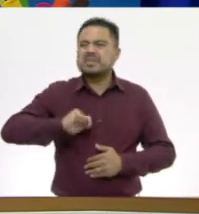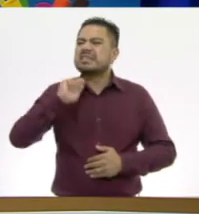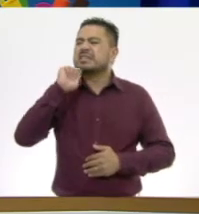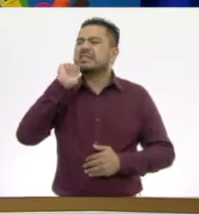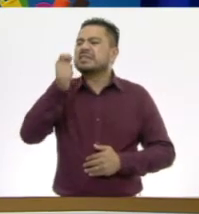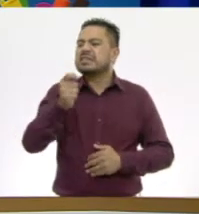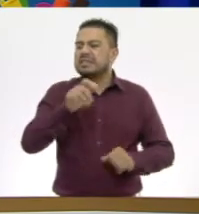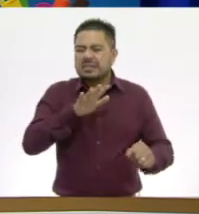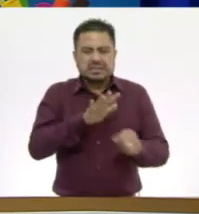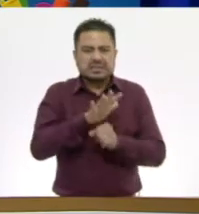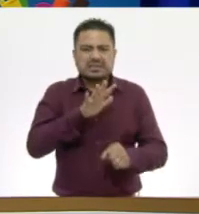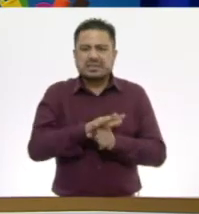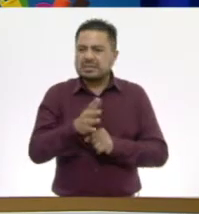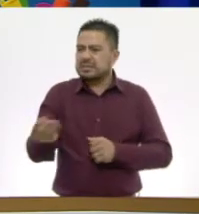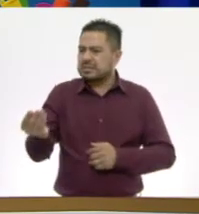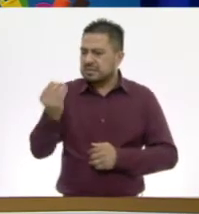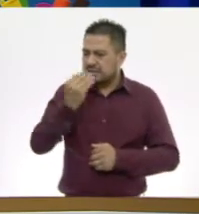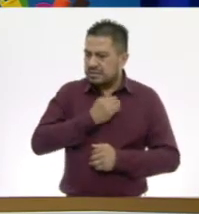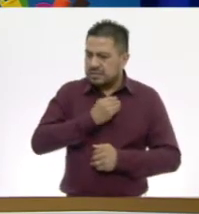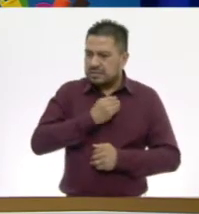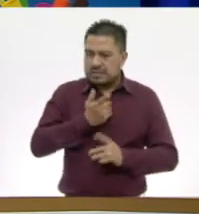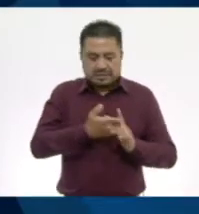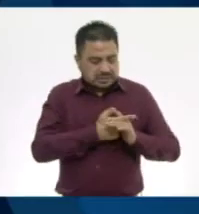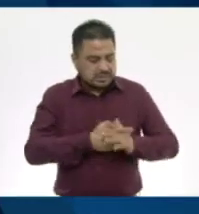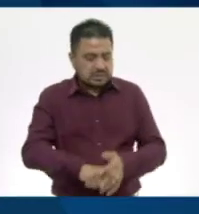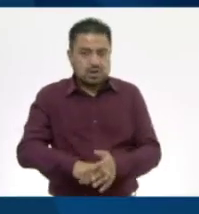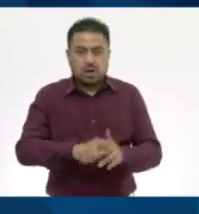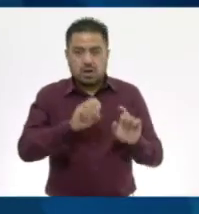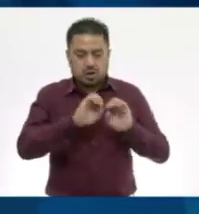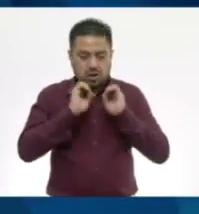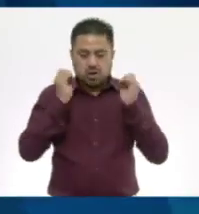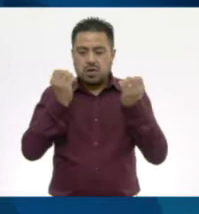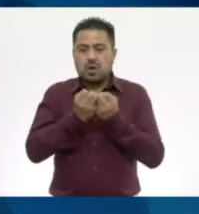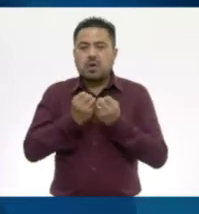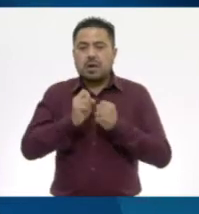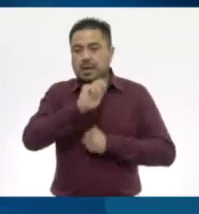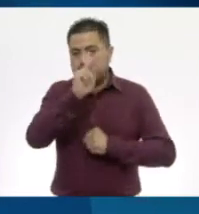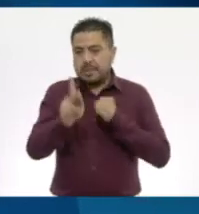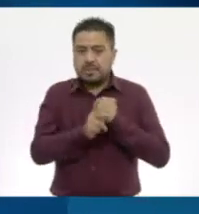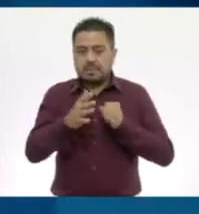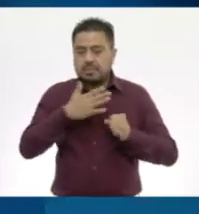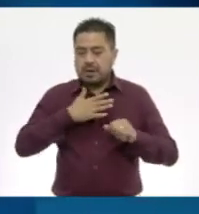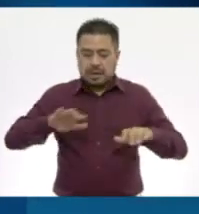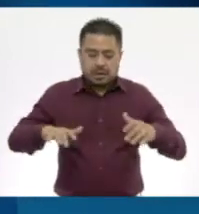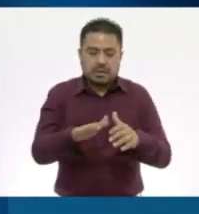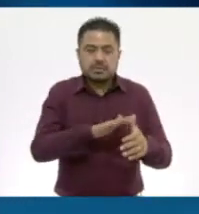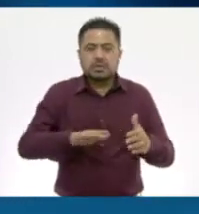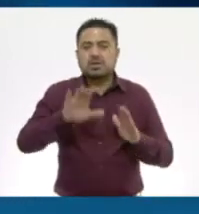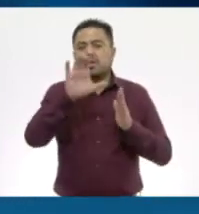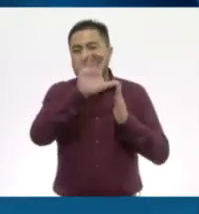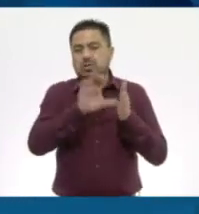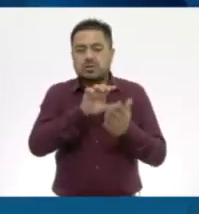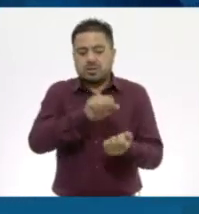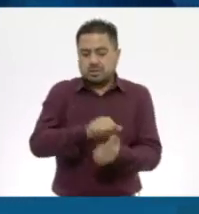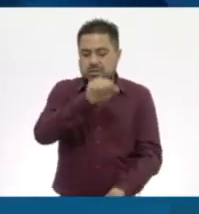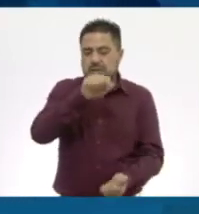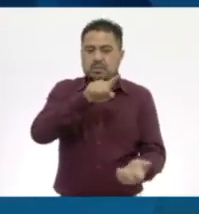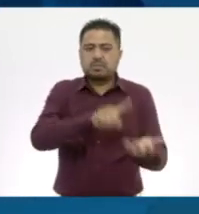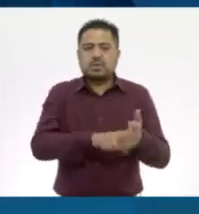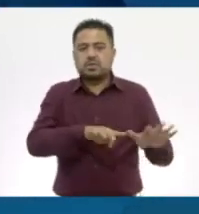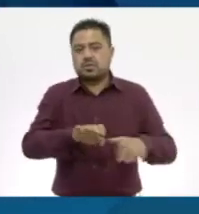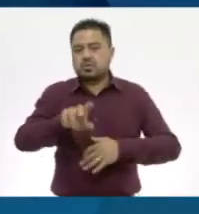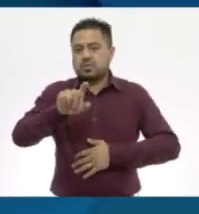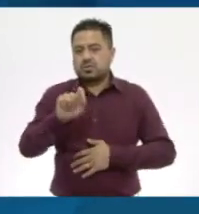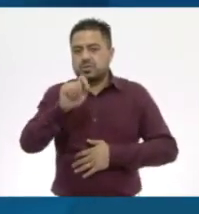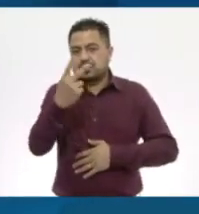fue el que nos dio el inicio de la organización de nuestro país? Hablamos de la Constitución de